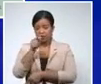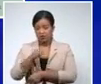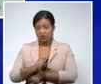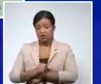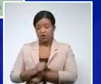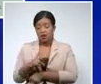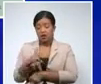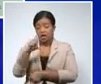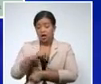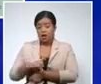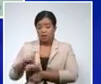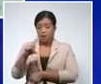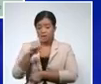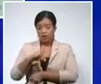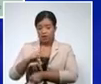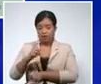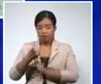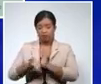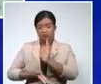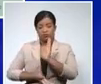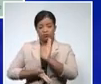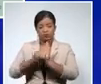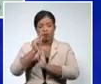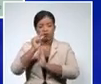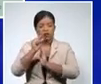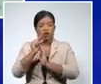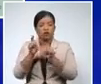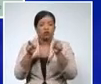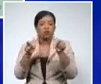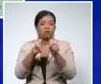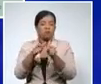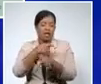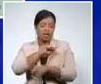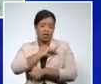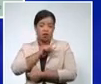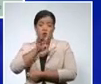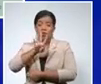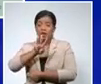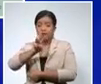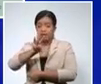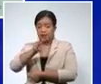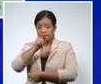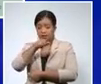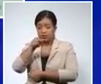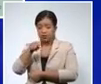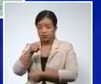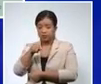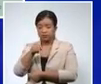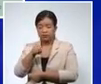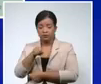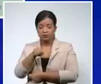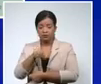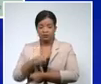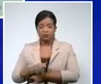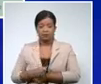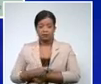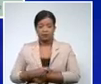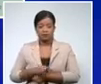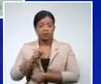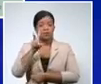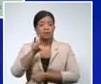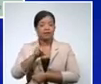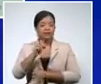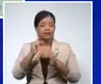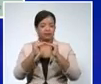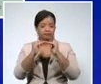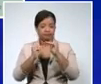elevada, aunque inferior a la del día anterior, 43 casos autóctonos, podemos decir que 20 menos, pero una cifra